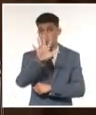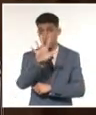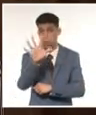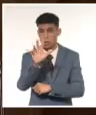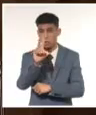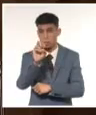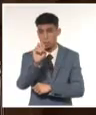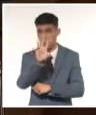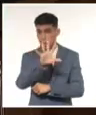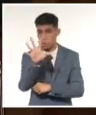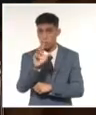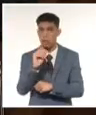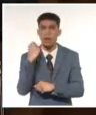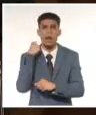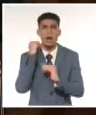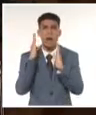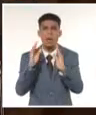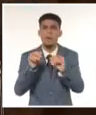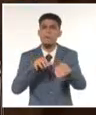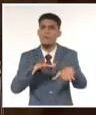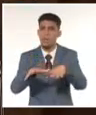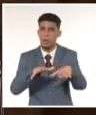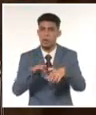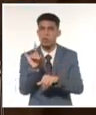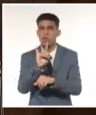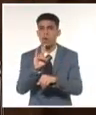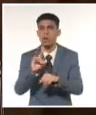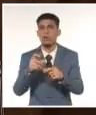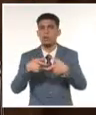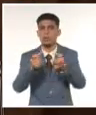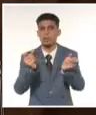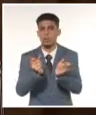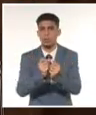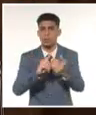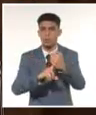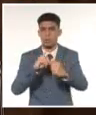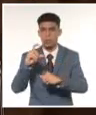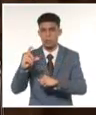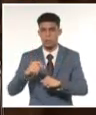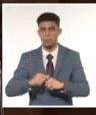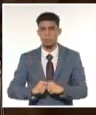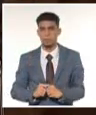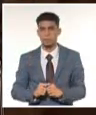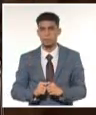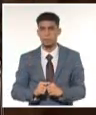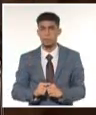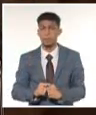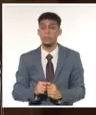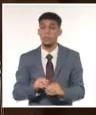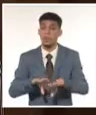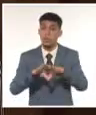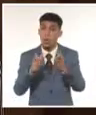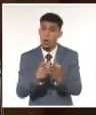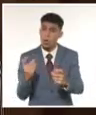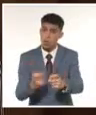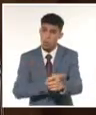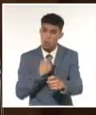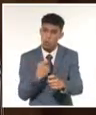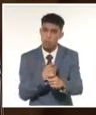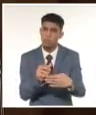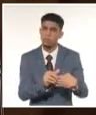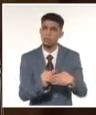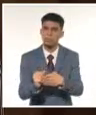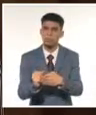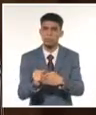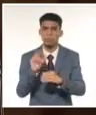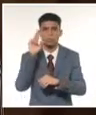año de preparación del 9º Congreso del Partido. En esas batallas nos guía el inolvidable discurso del